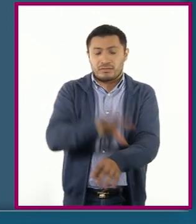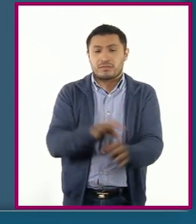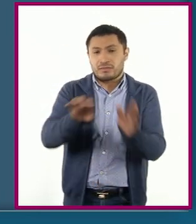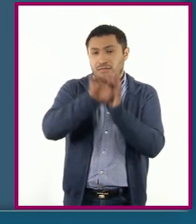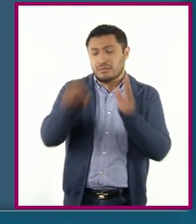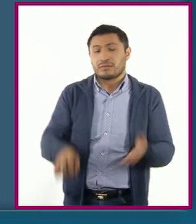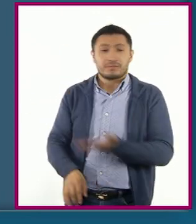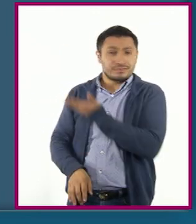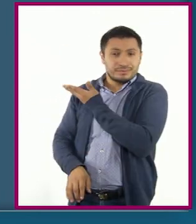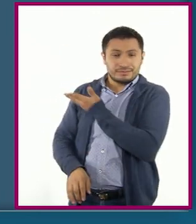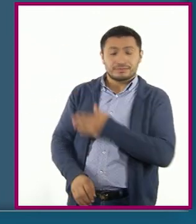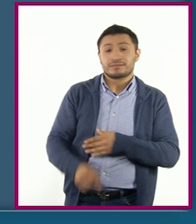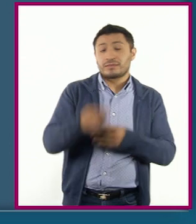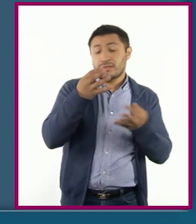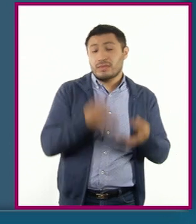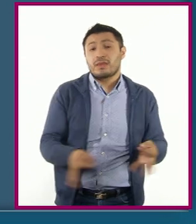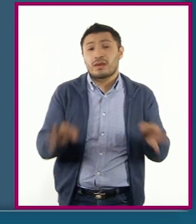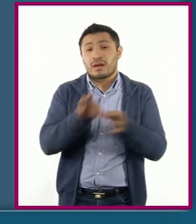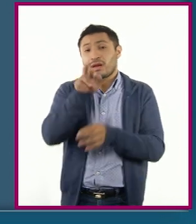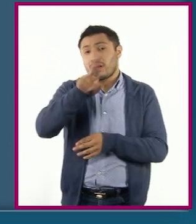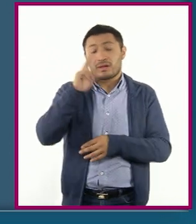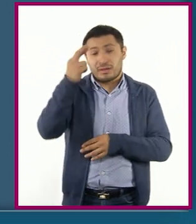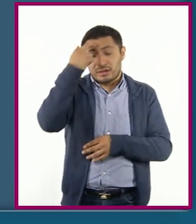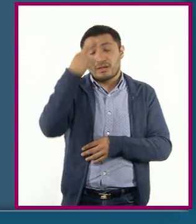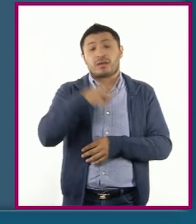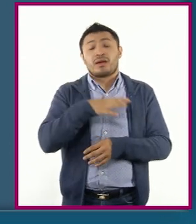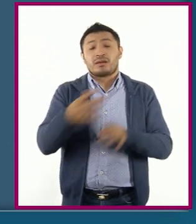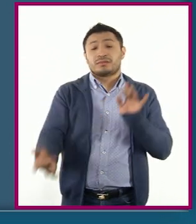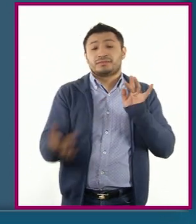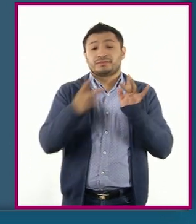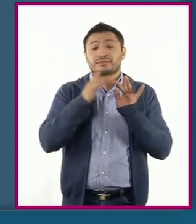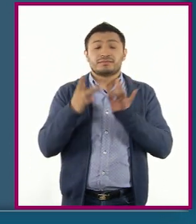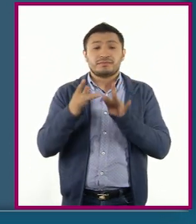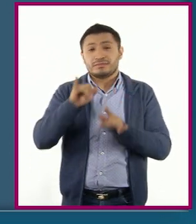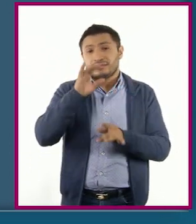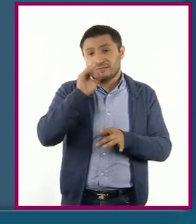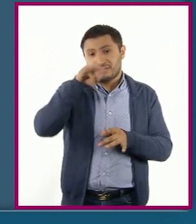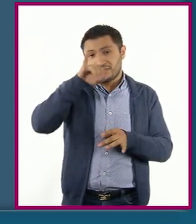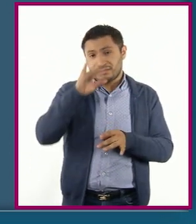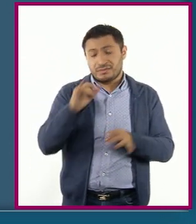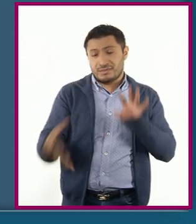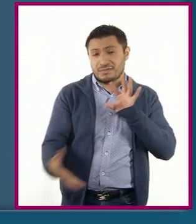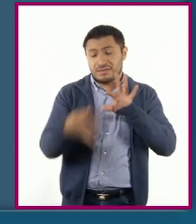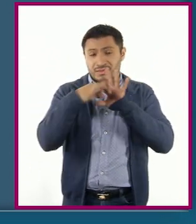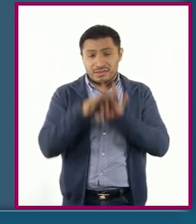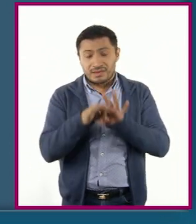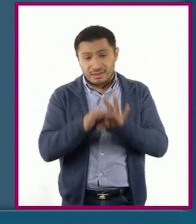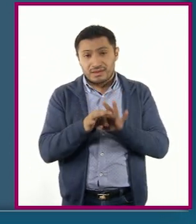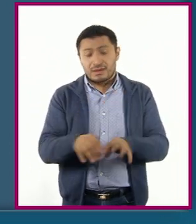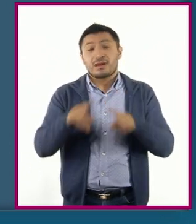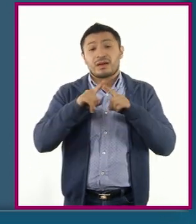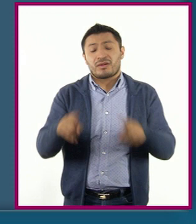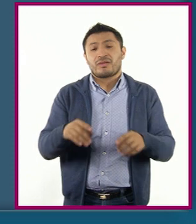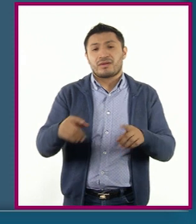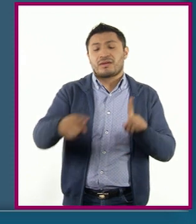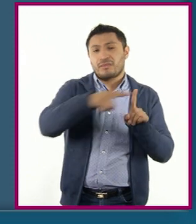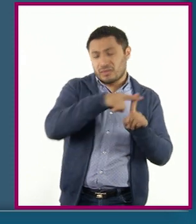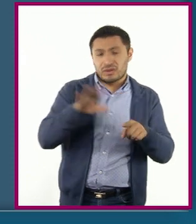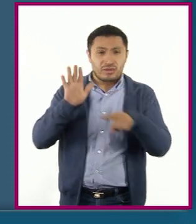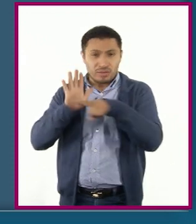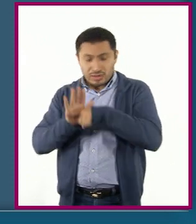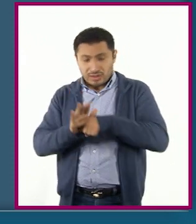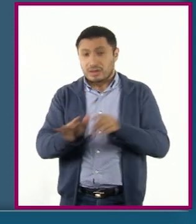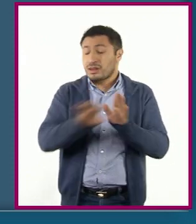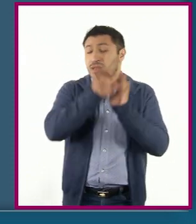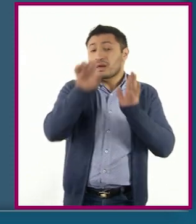la imagen. Cabe mencionar que se forma una red iónica cuya unión se lleva a cabo por diferencia de cargas. En